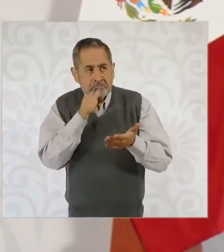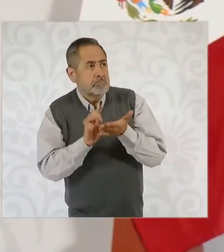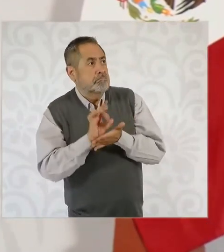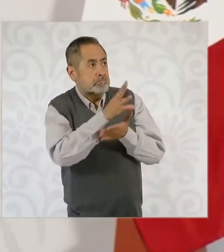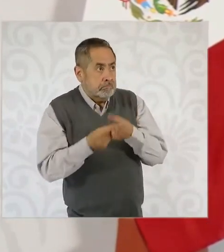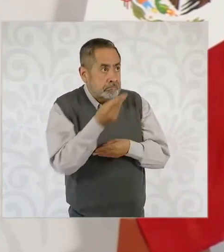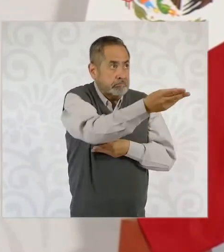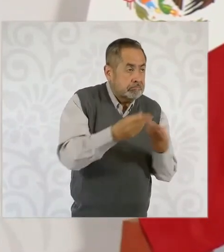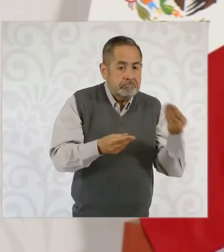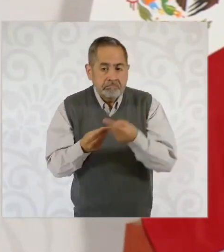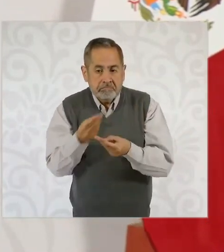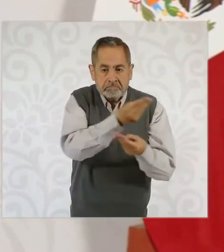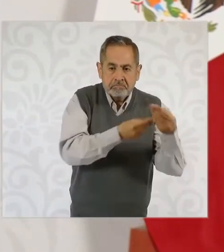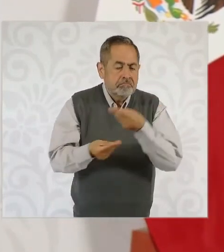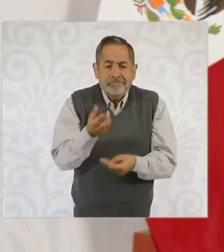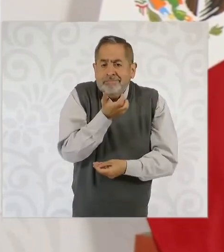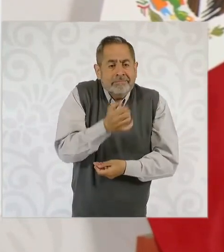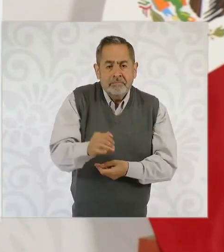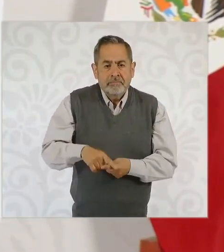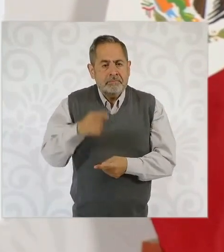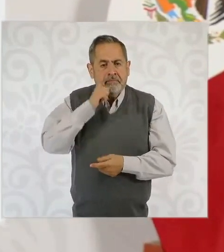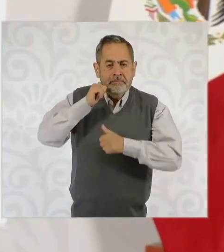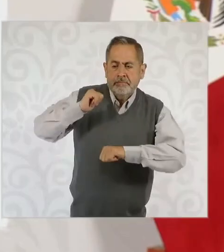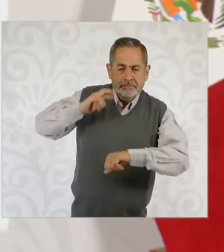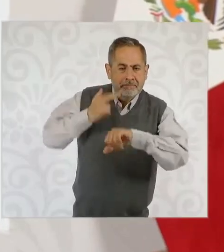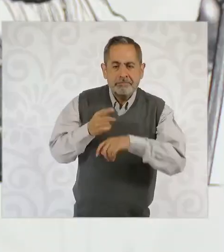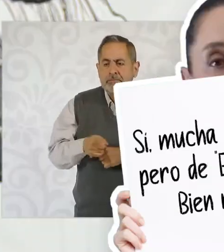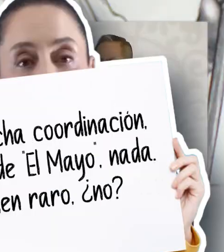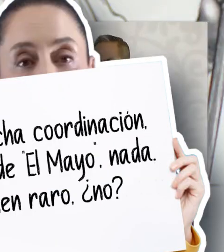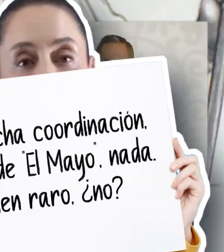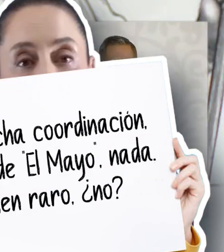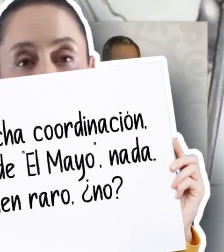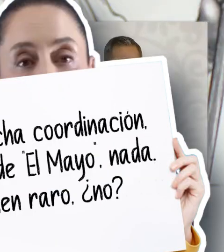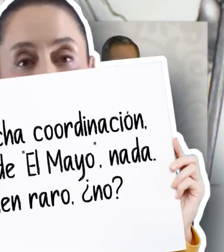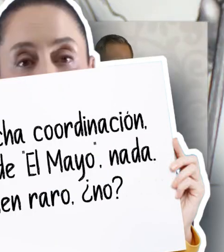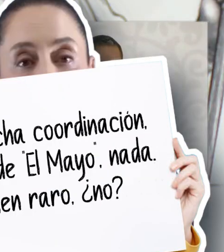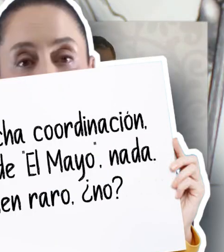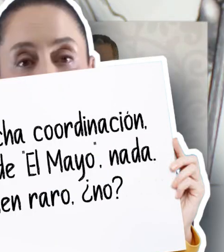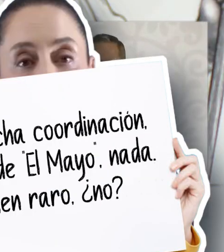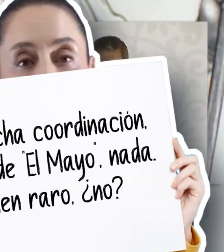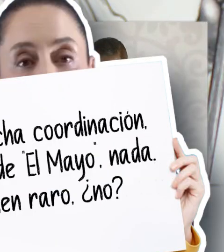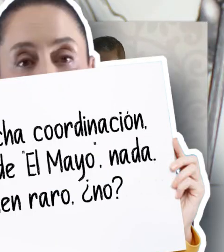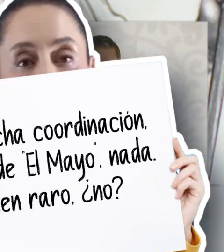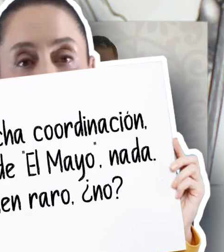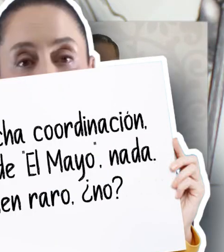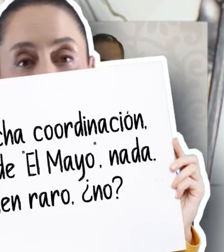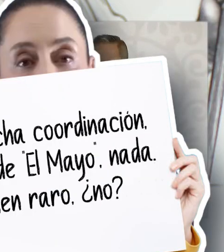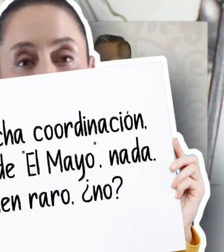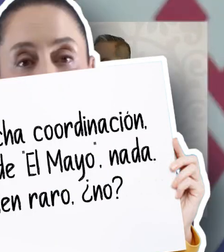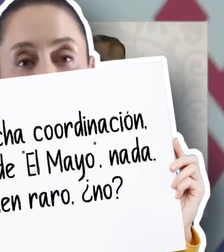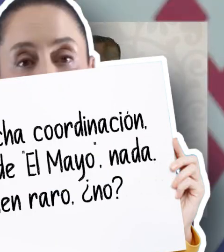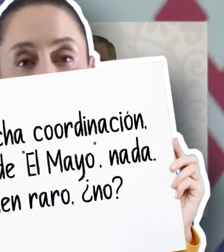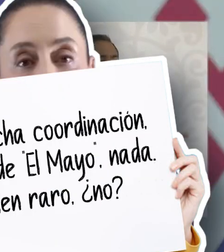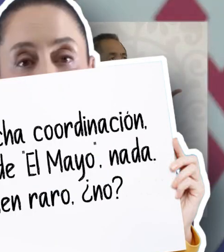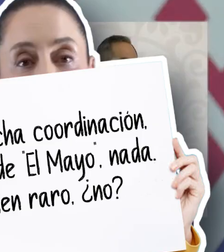del secretario de la Defensa Nacional o el secretario de Marina con sus contrapartes o con algunas otras instituciones